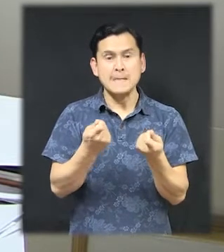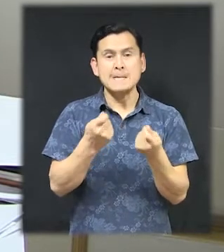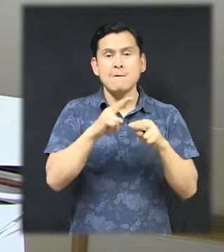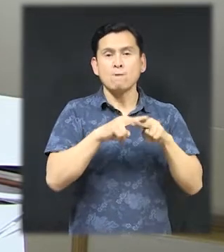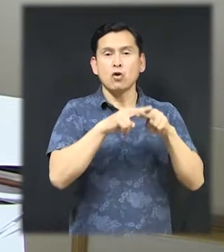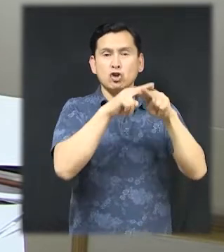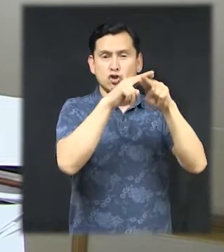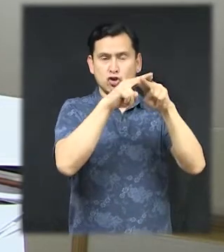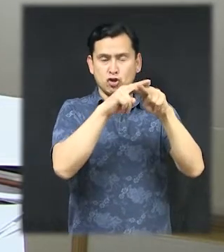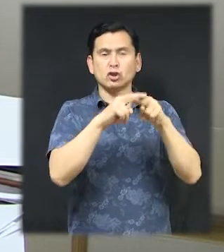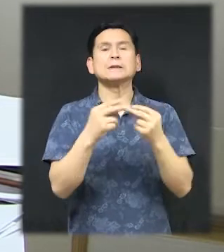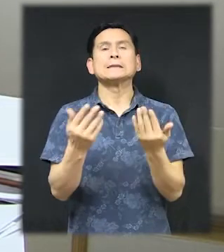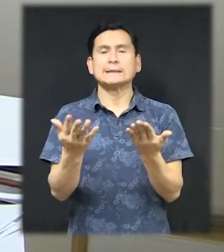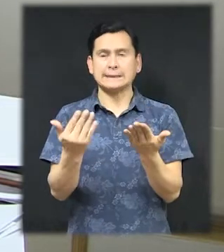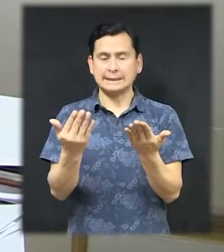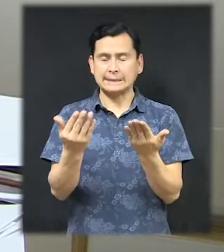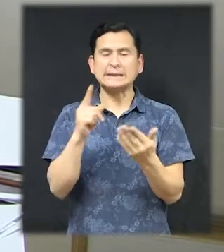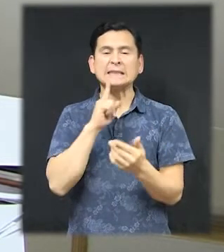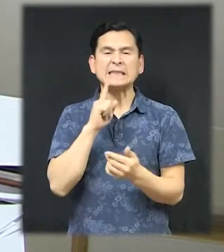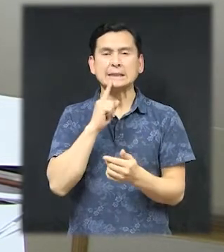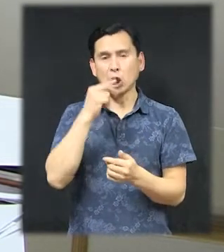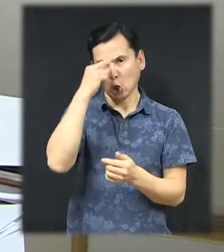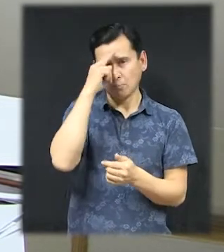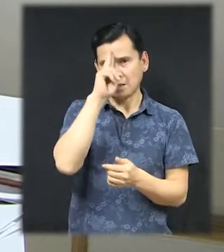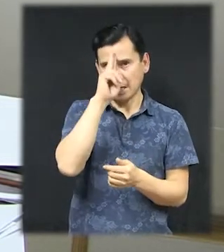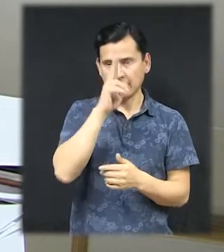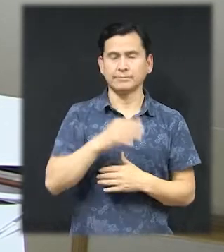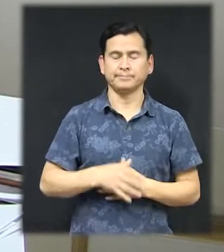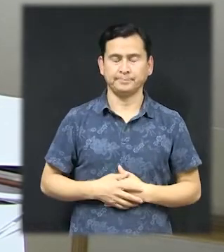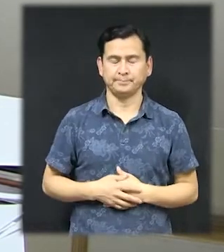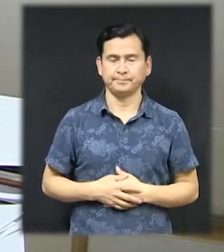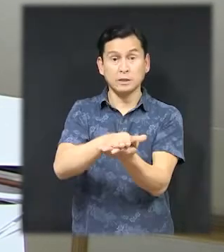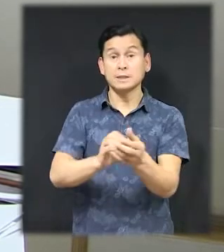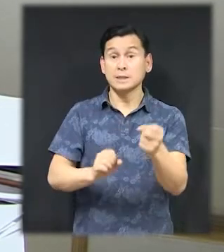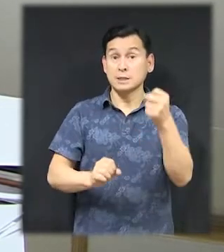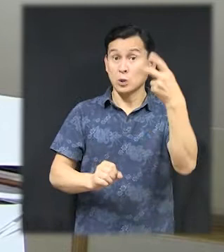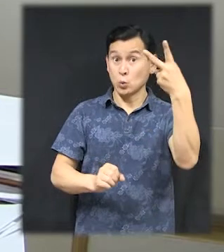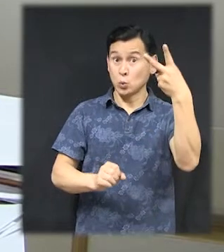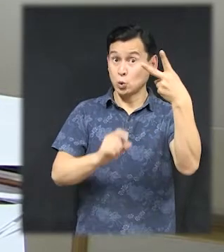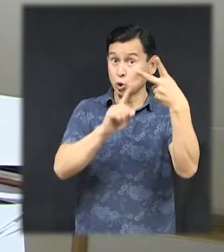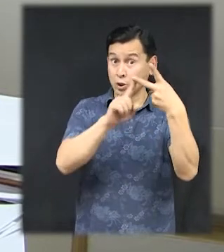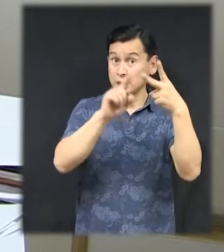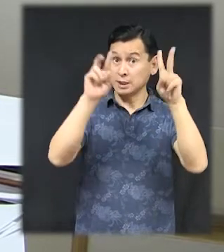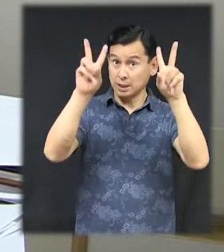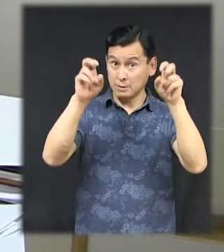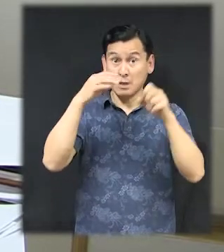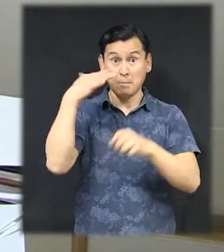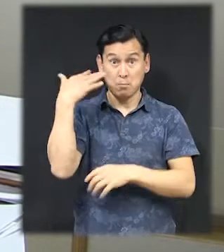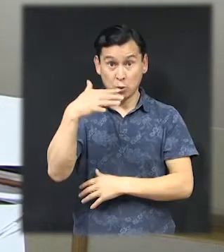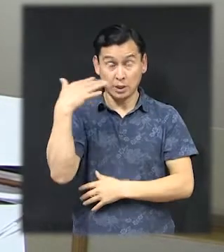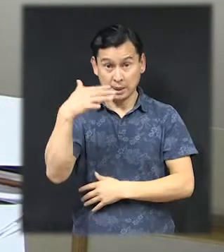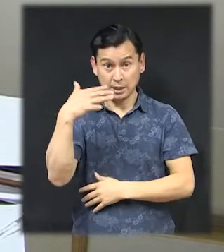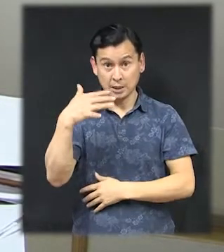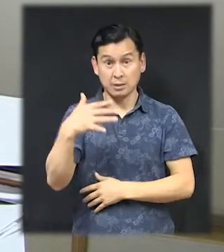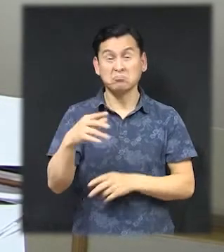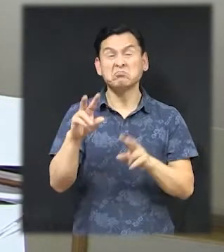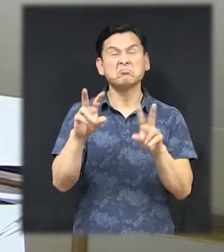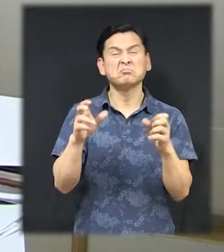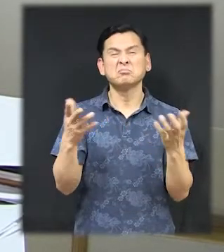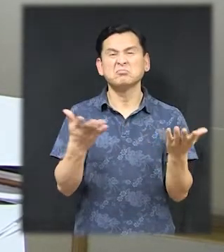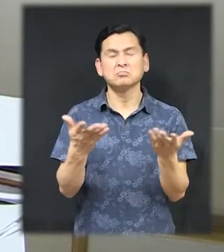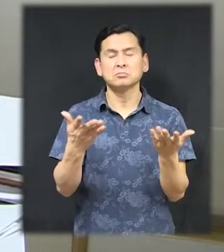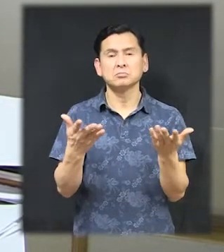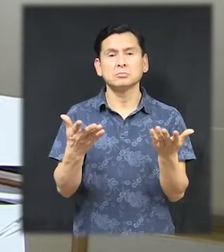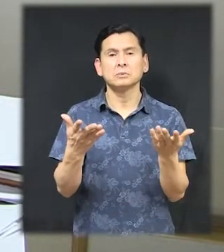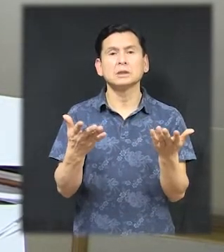financieros y presupuestarios que tiene el Hospital Regional Coyhaique. En este ámbito